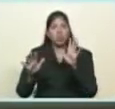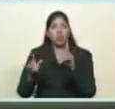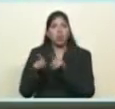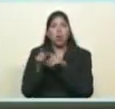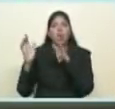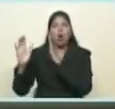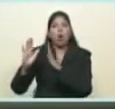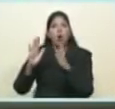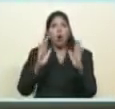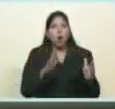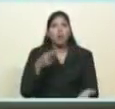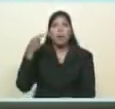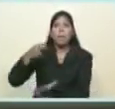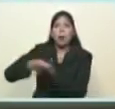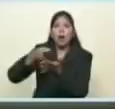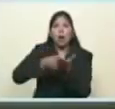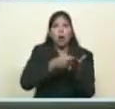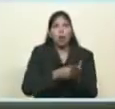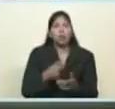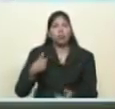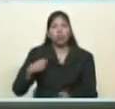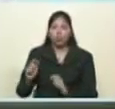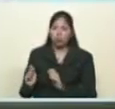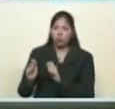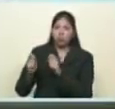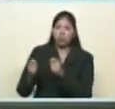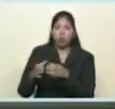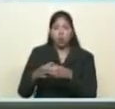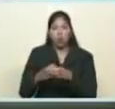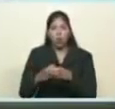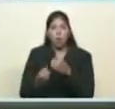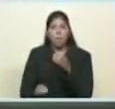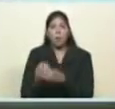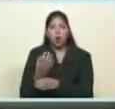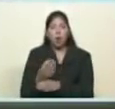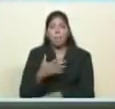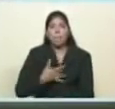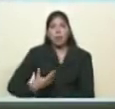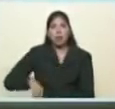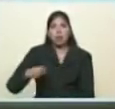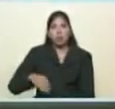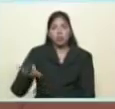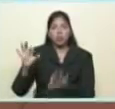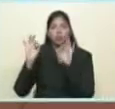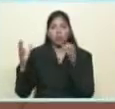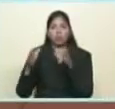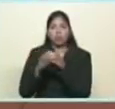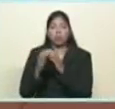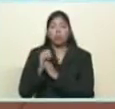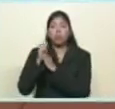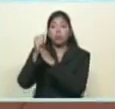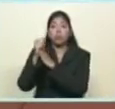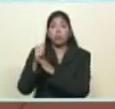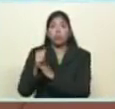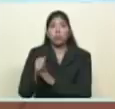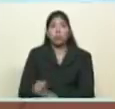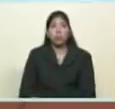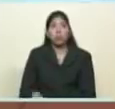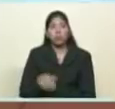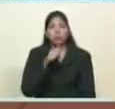Venezuela y nombro una comisión especial presidencial dirigida y presidida